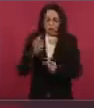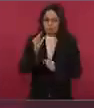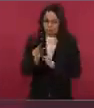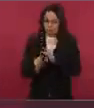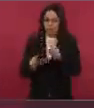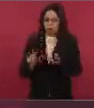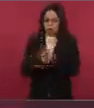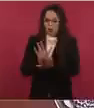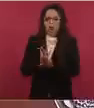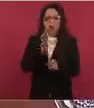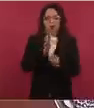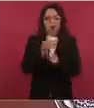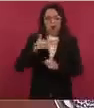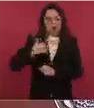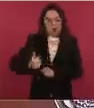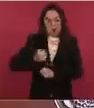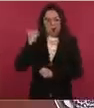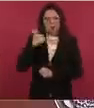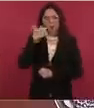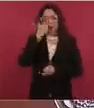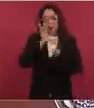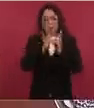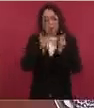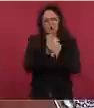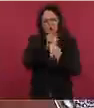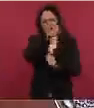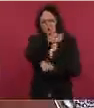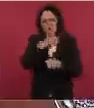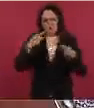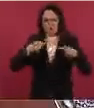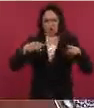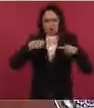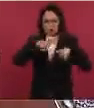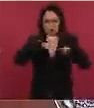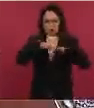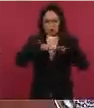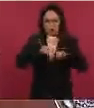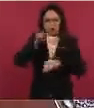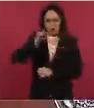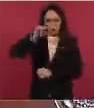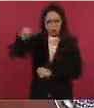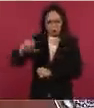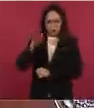es el Poder Judicial, que no es con ellos,